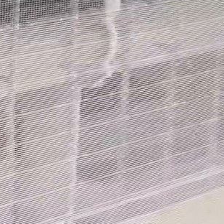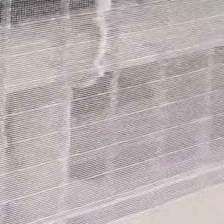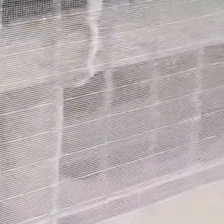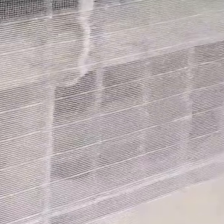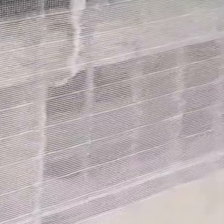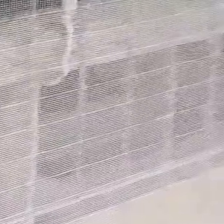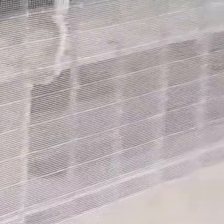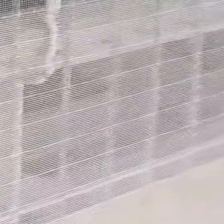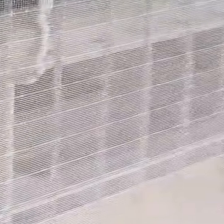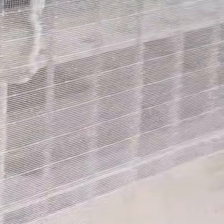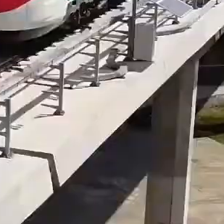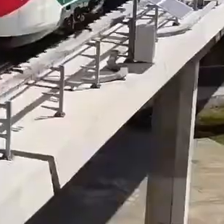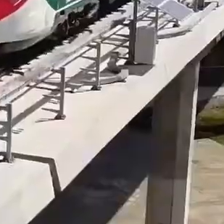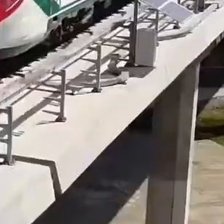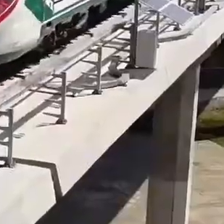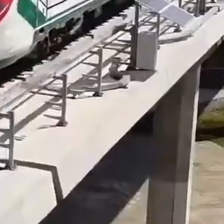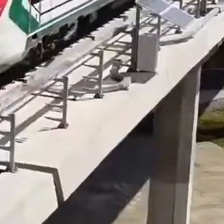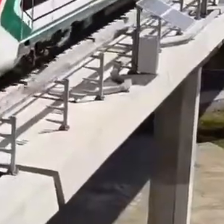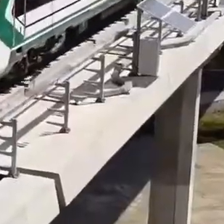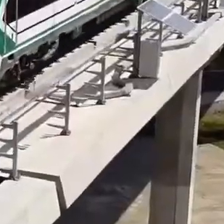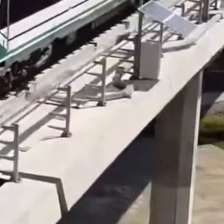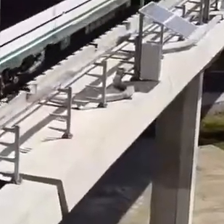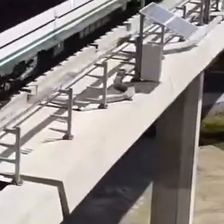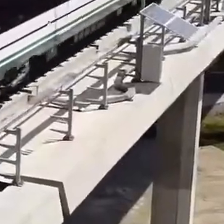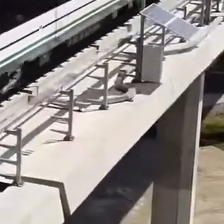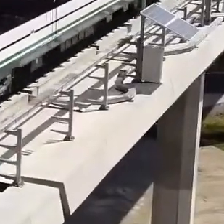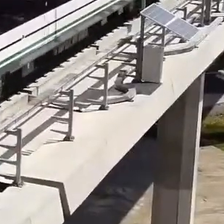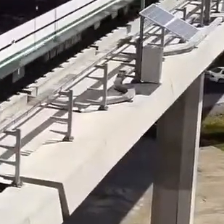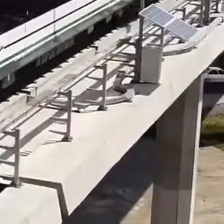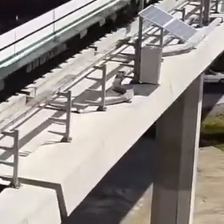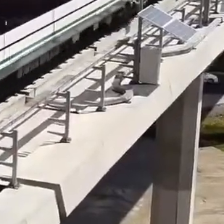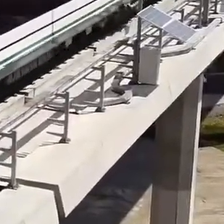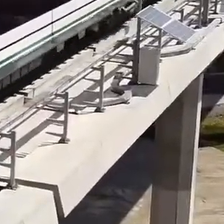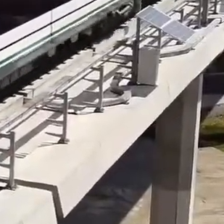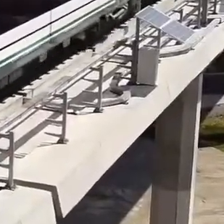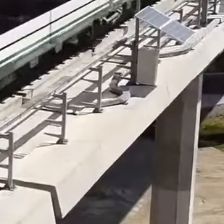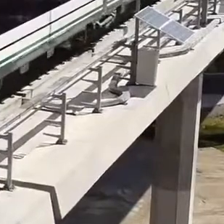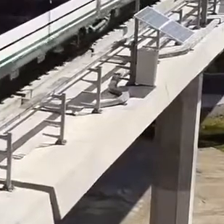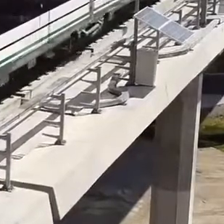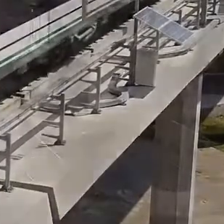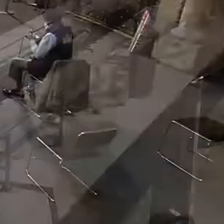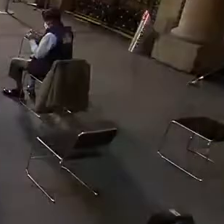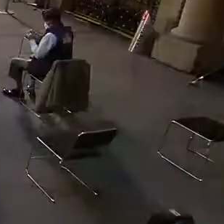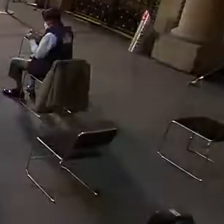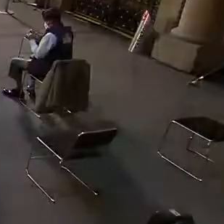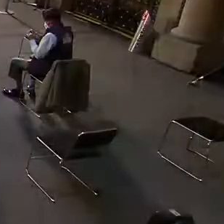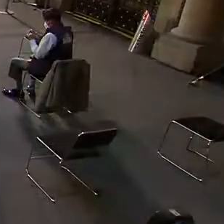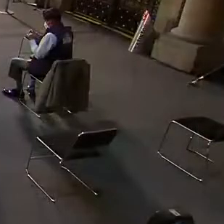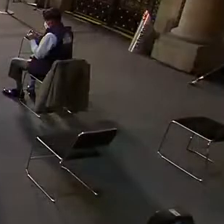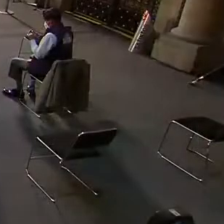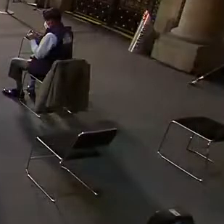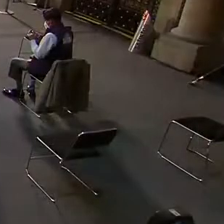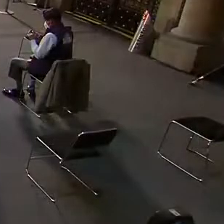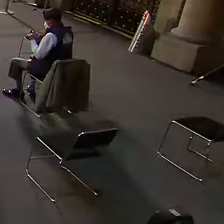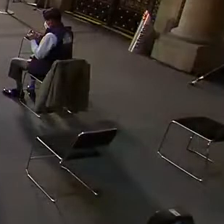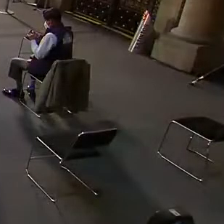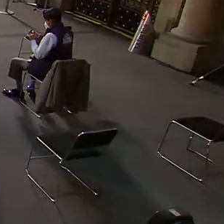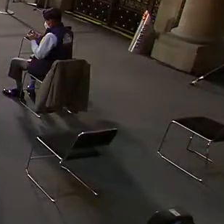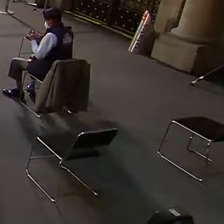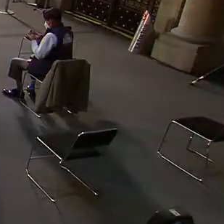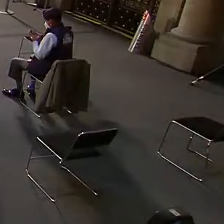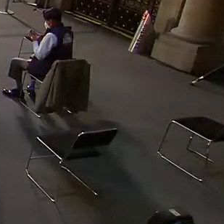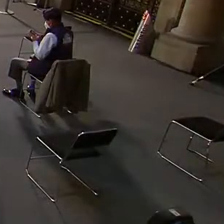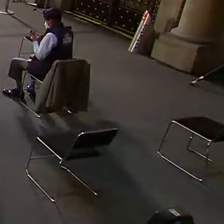los centros de trabajo, hogares, comercios, escuelas y sitios de recreación. Secretaría de Comunicaciones y